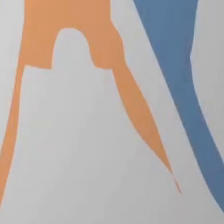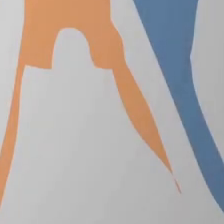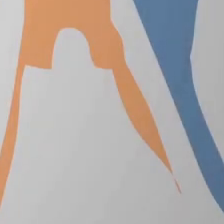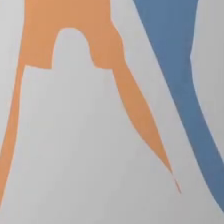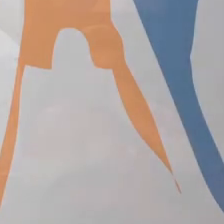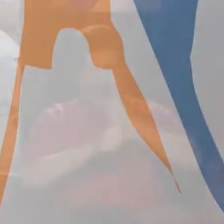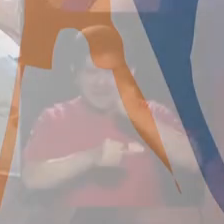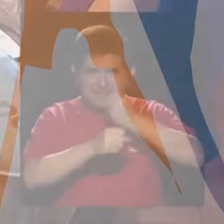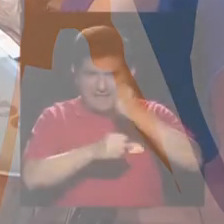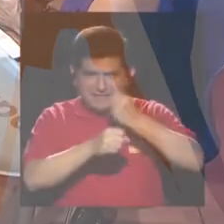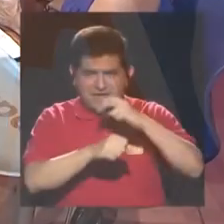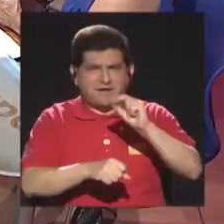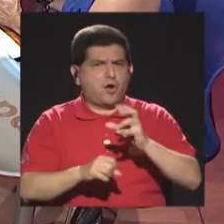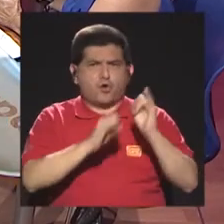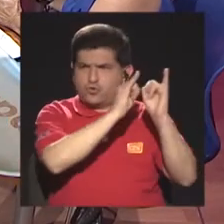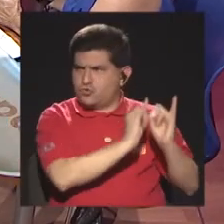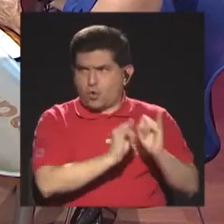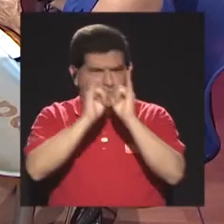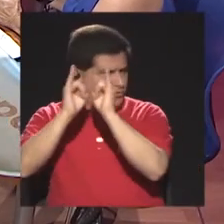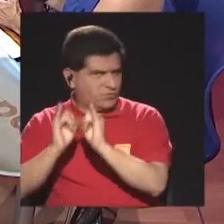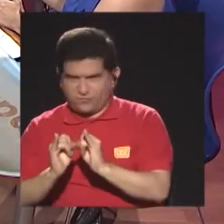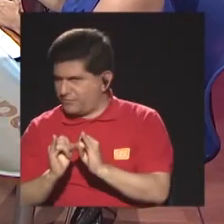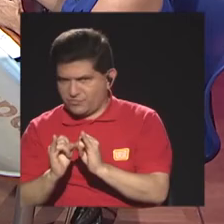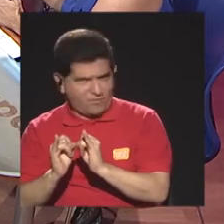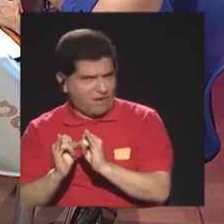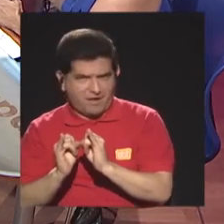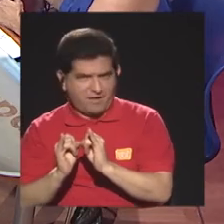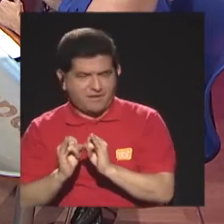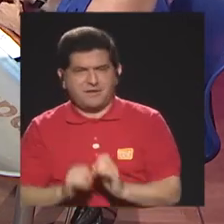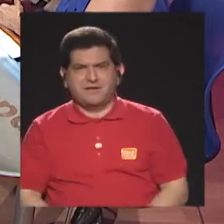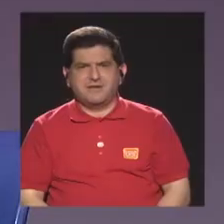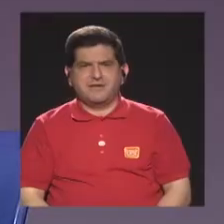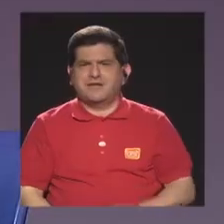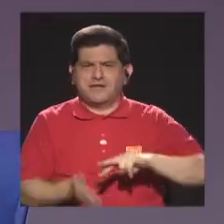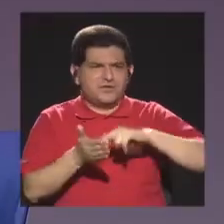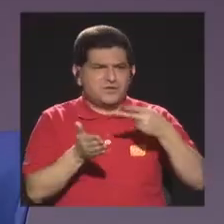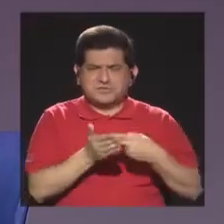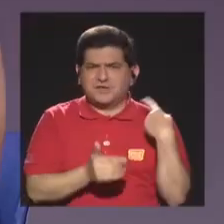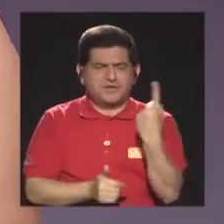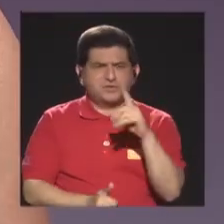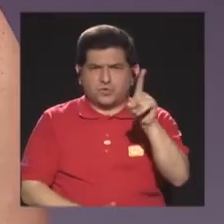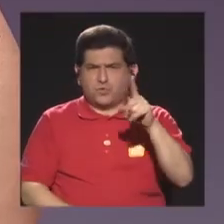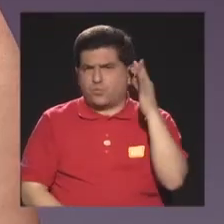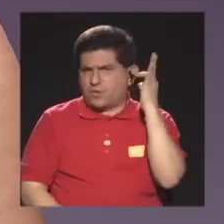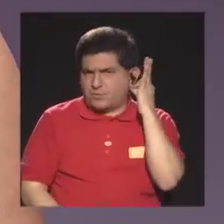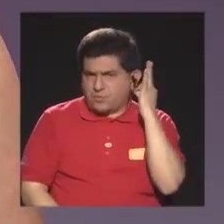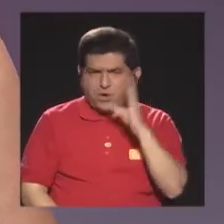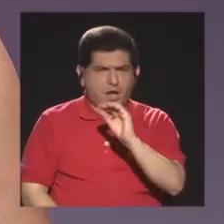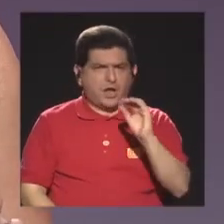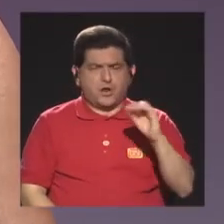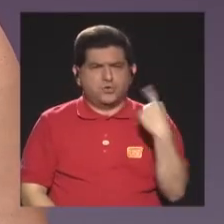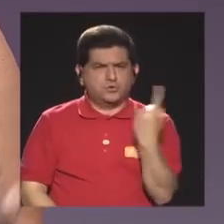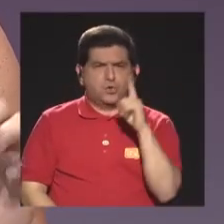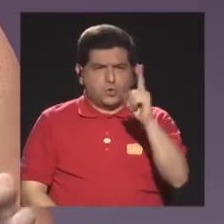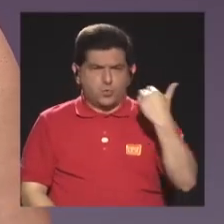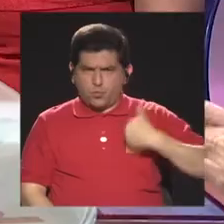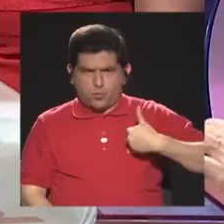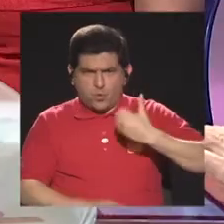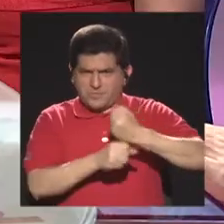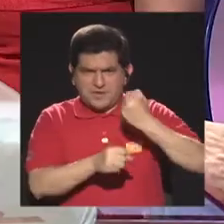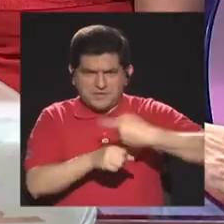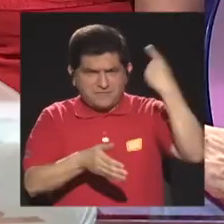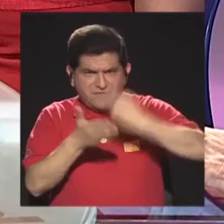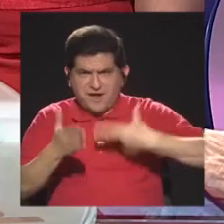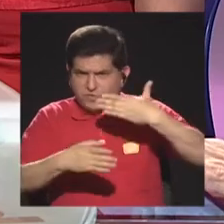El trabajo entonces no es individual. No es ningún hombre ni ninguna mujer sola la que tiene que hacer ese trabajo difícil y pesado. No,